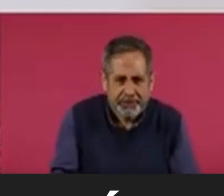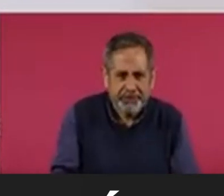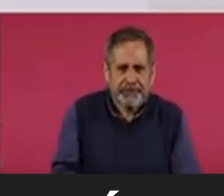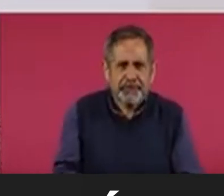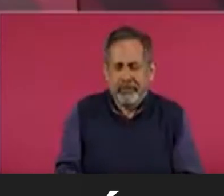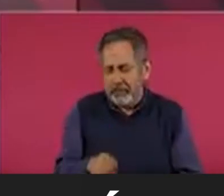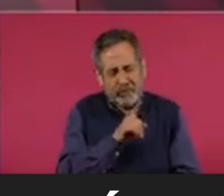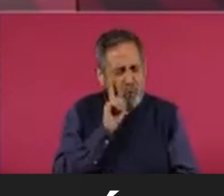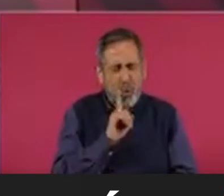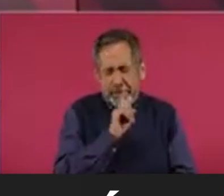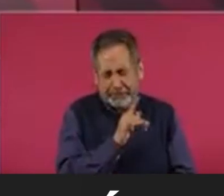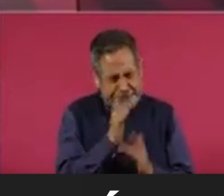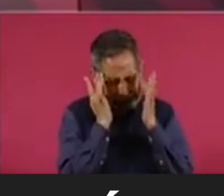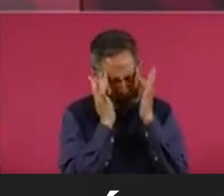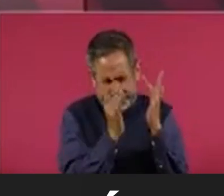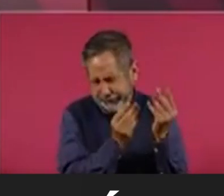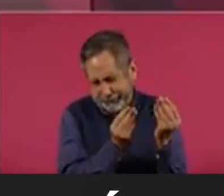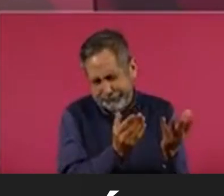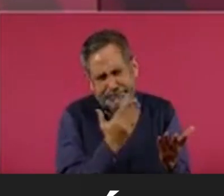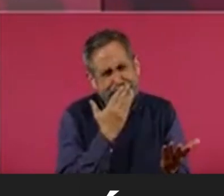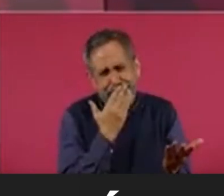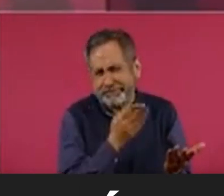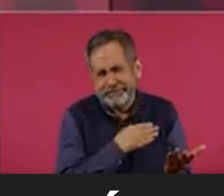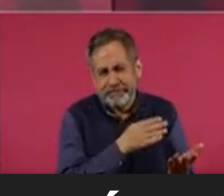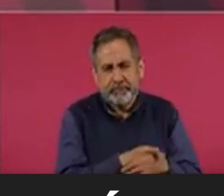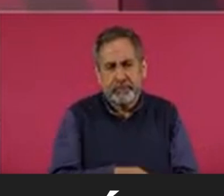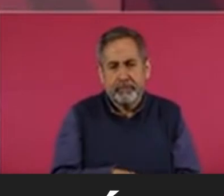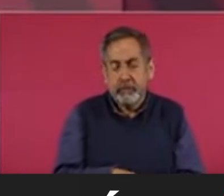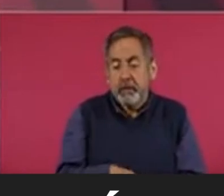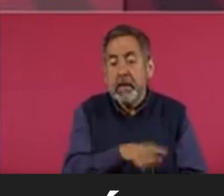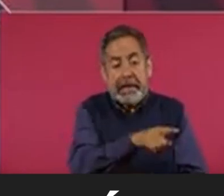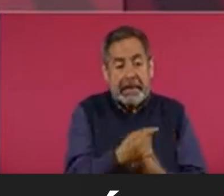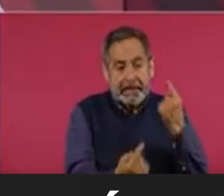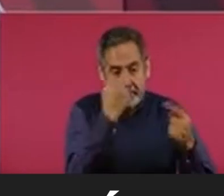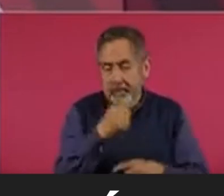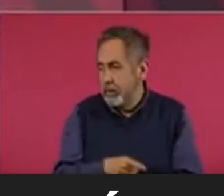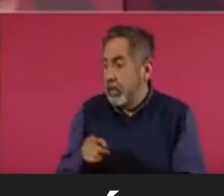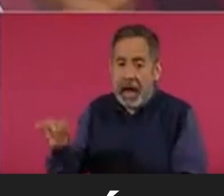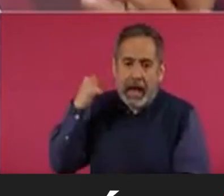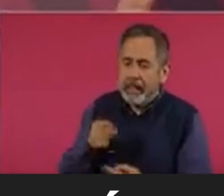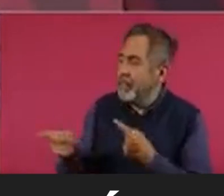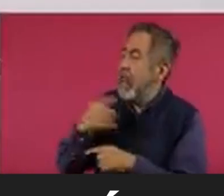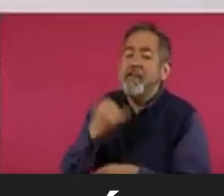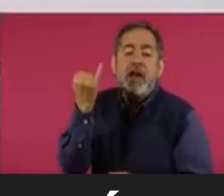una santa, decía, díganle al flaco, porque yo estaba muy delgado,